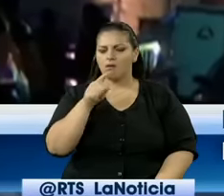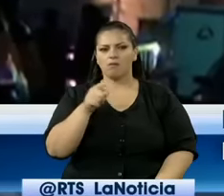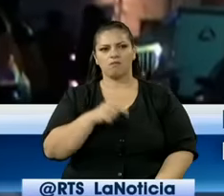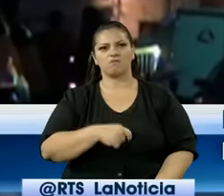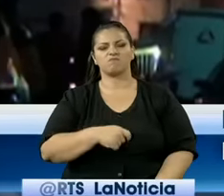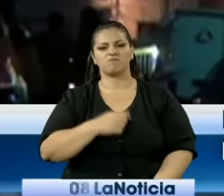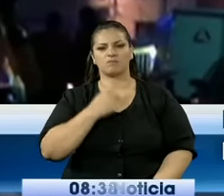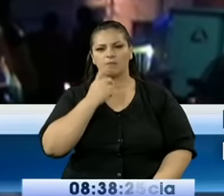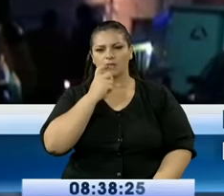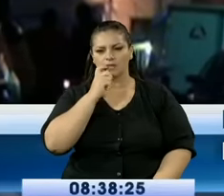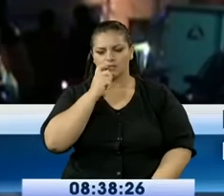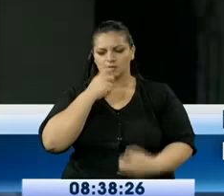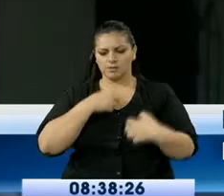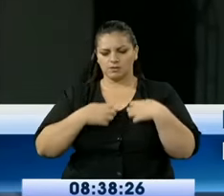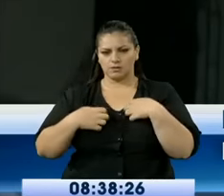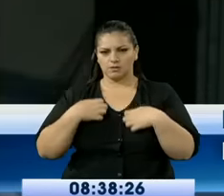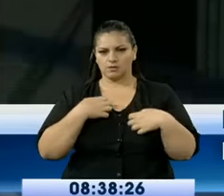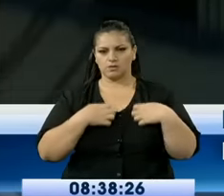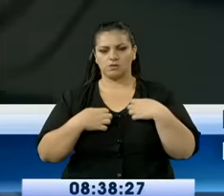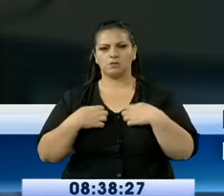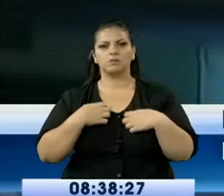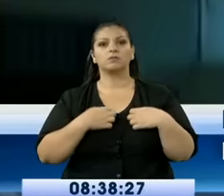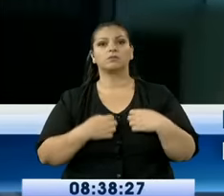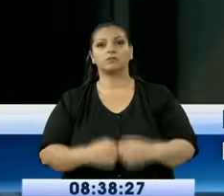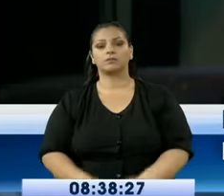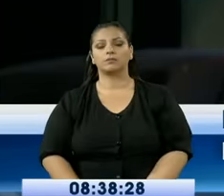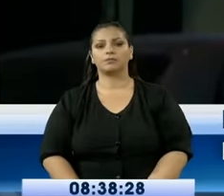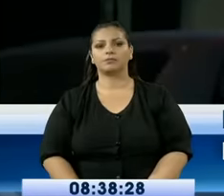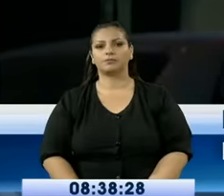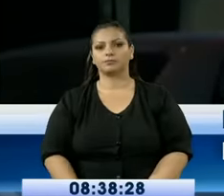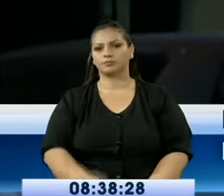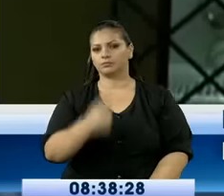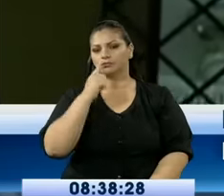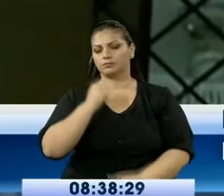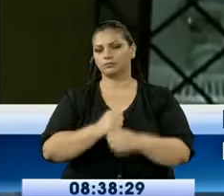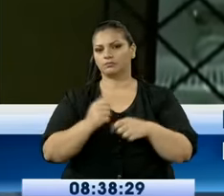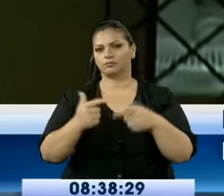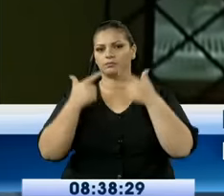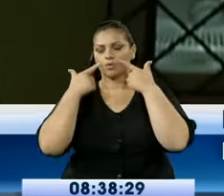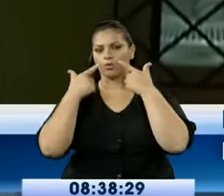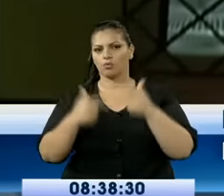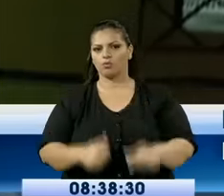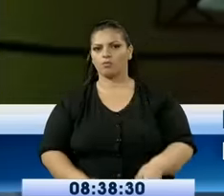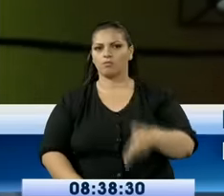escuchó cinco disparos. Lo apuntaron al guardia con una pistola y se metieron unos